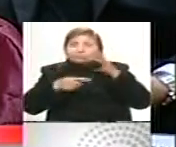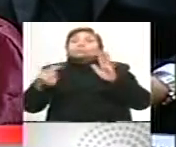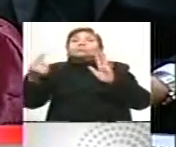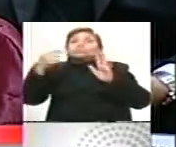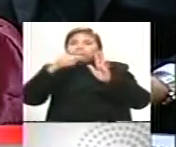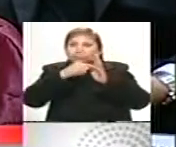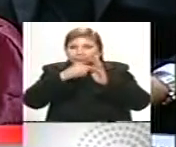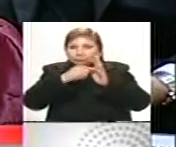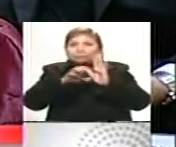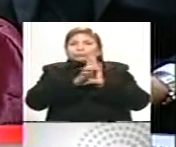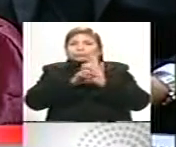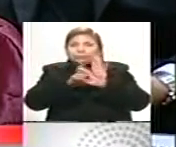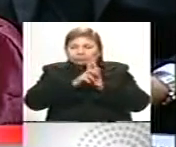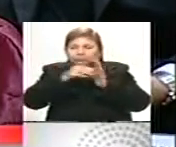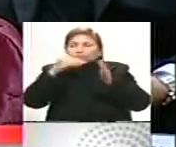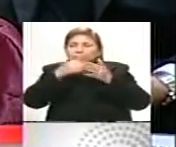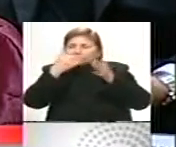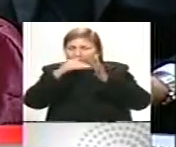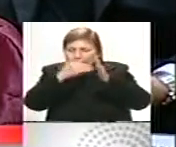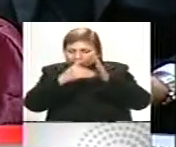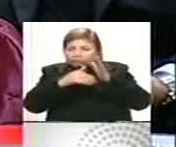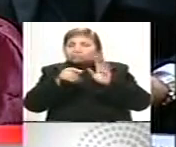ya está en la Constitución.